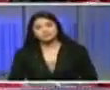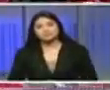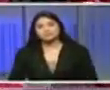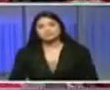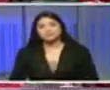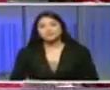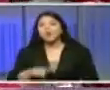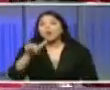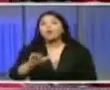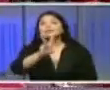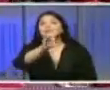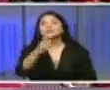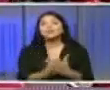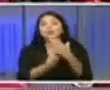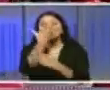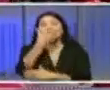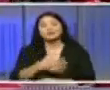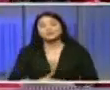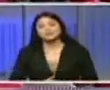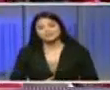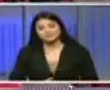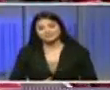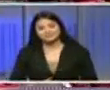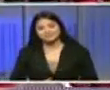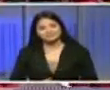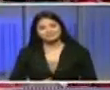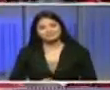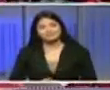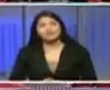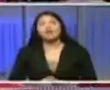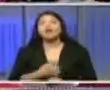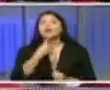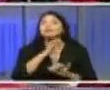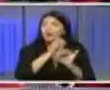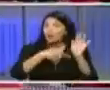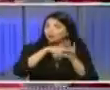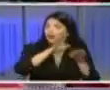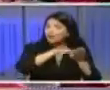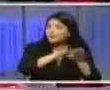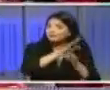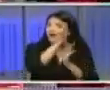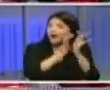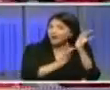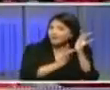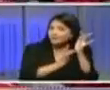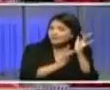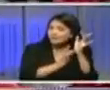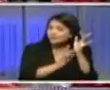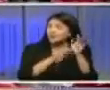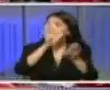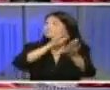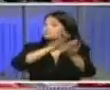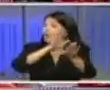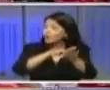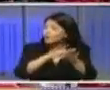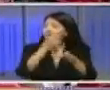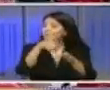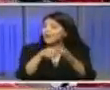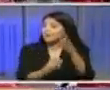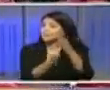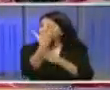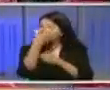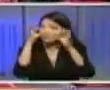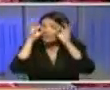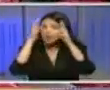Hoy es 31 de mayo. Se los dije en abril. Te lo dije Ramos Aluj en mayo.